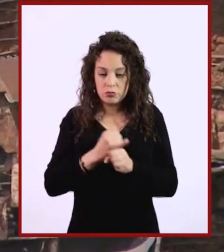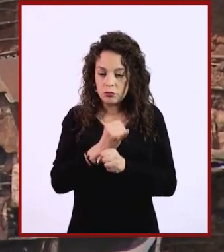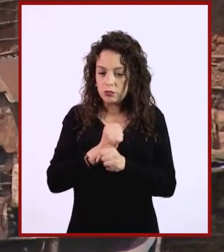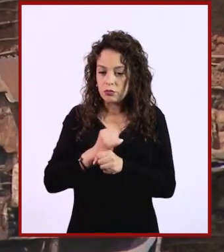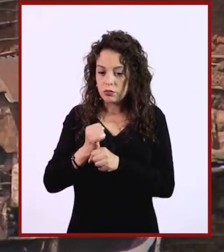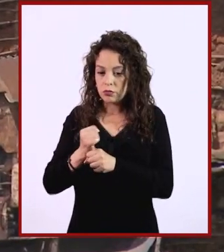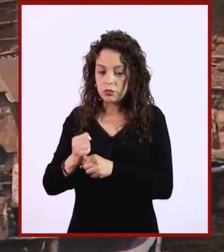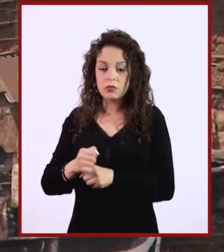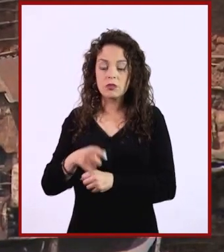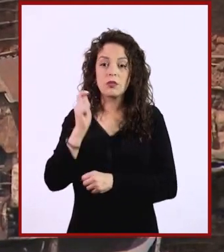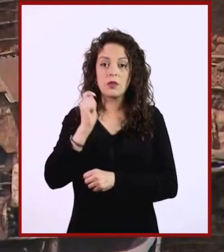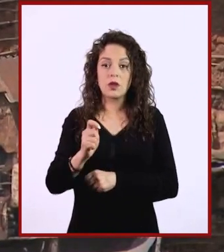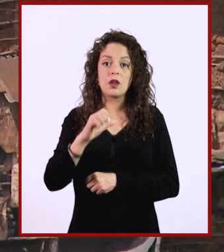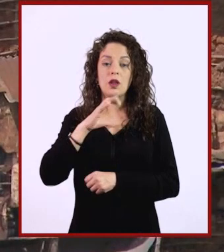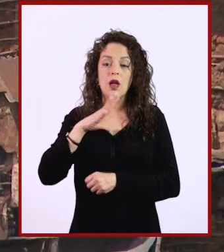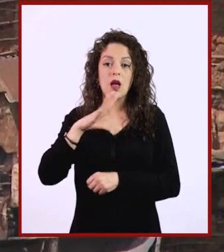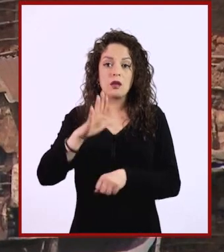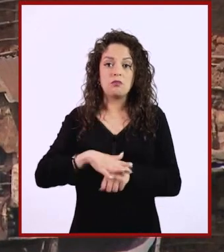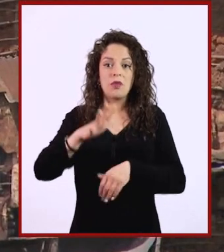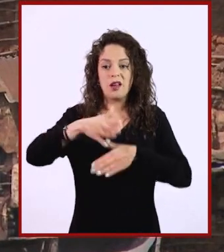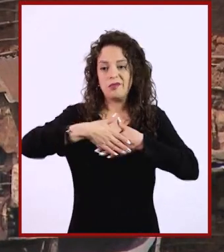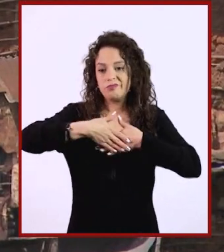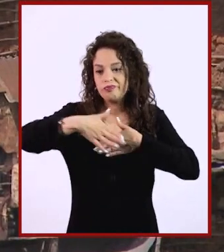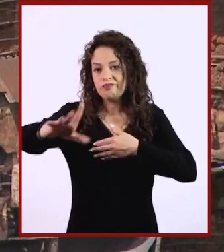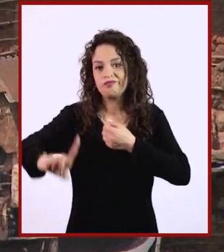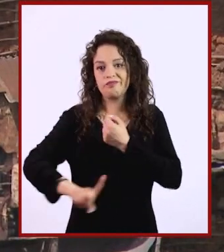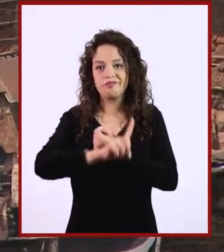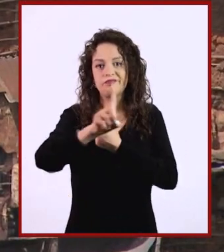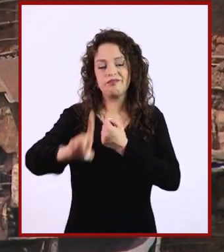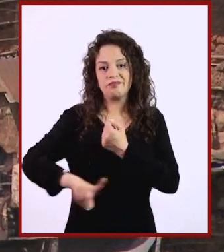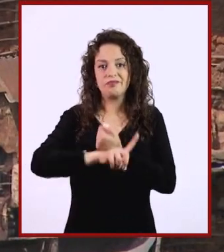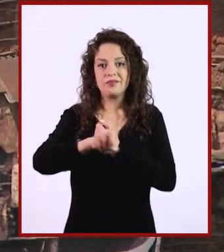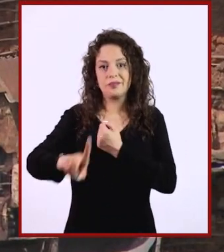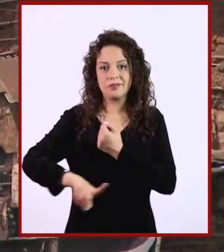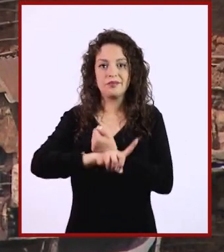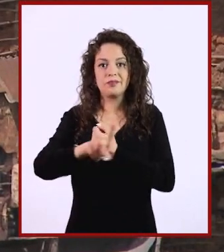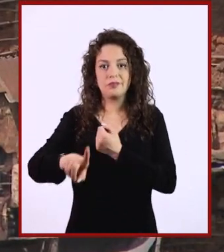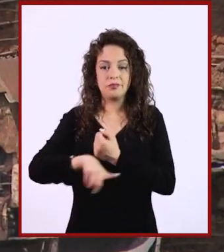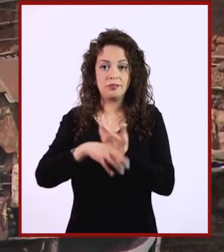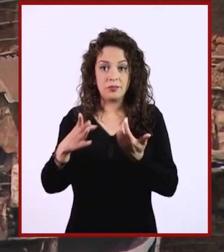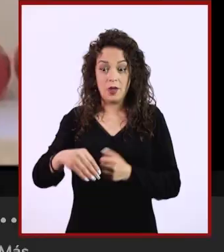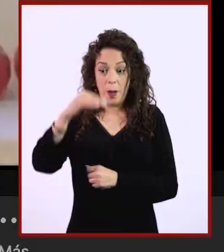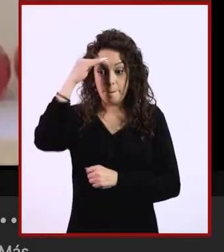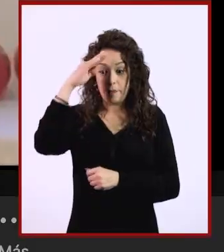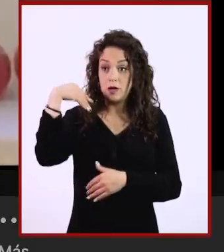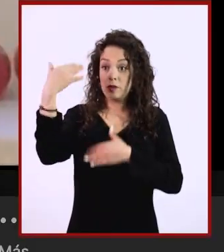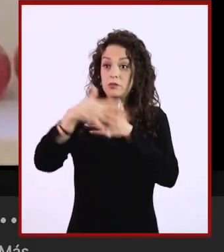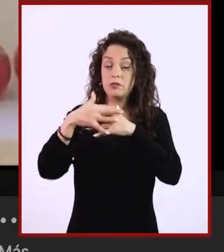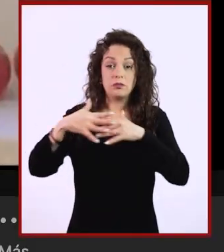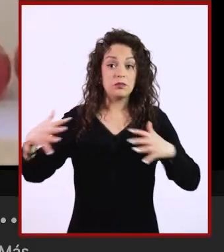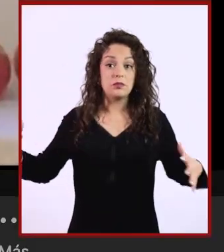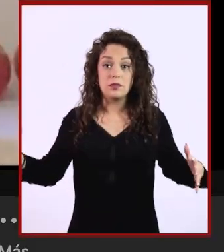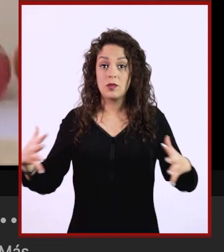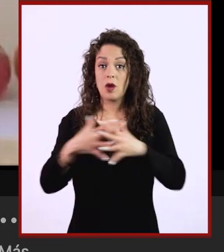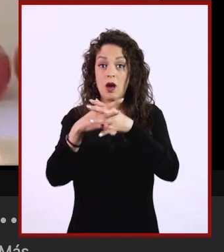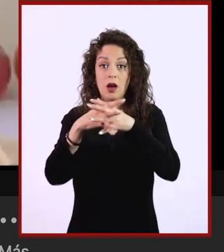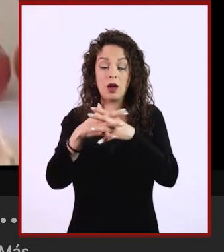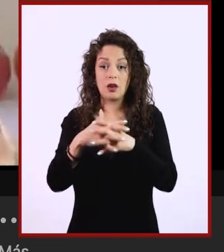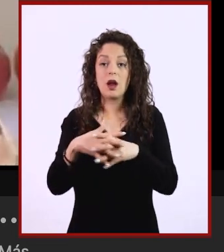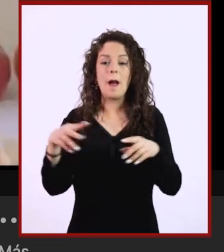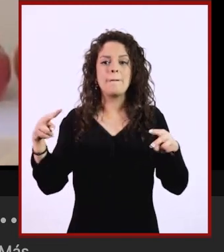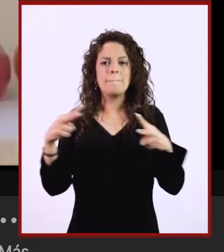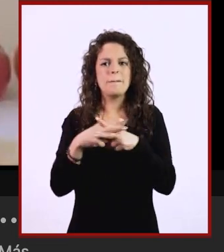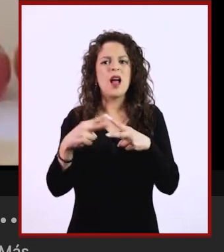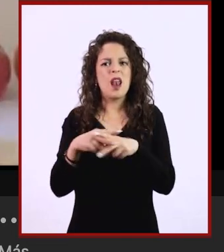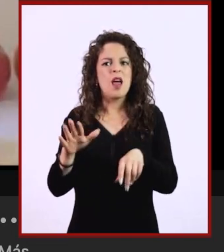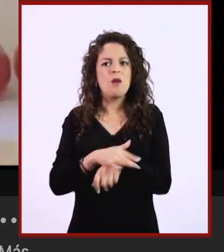más prolongada, por ejemplo, y conflictos armados. O sea, de hecho se dice que las próximas guerras van a ser casi por agua, ¿no? Entonces,